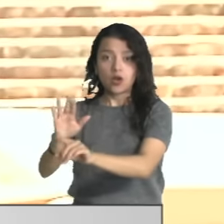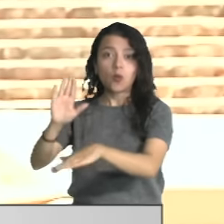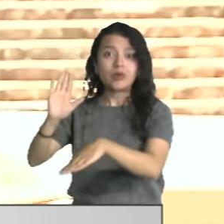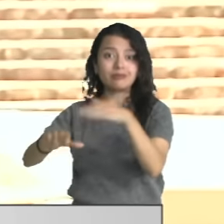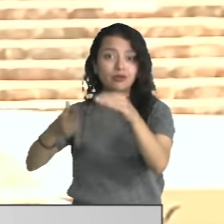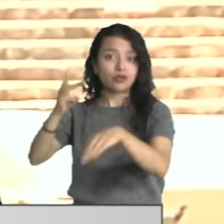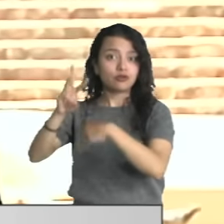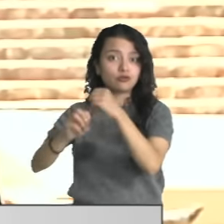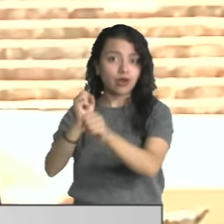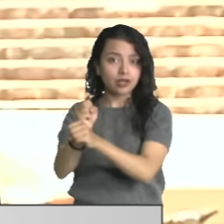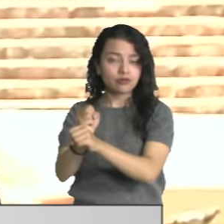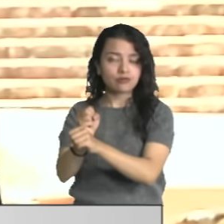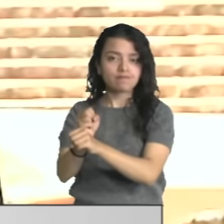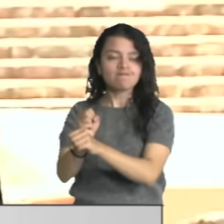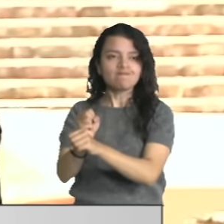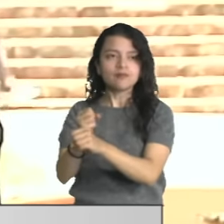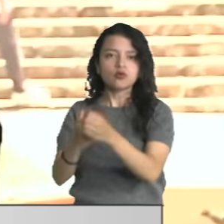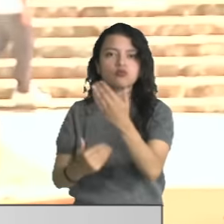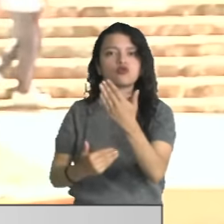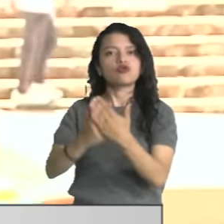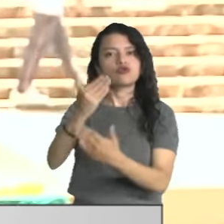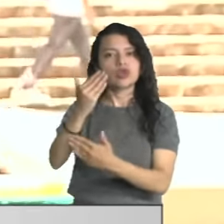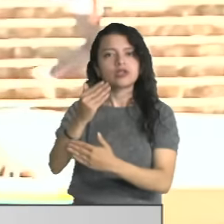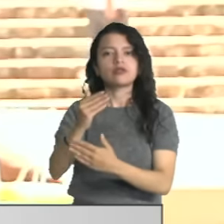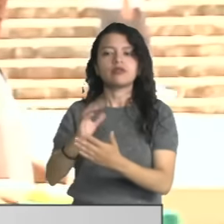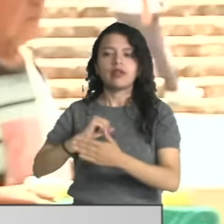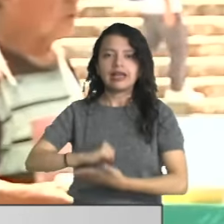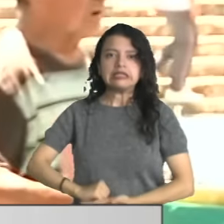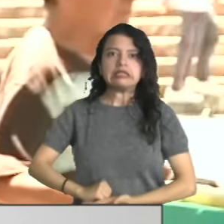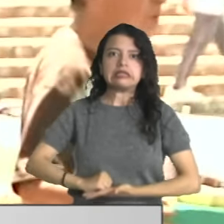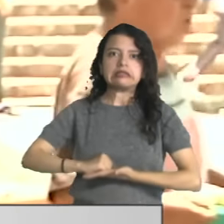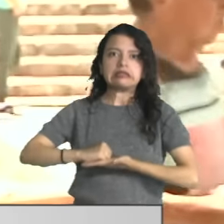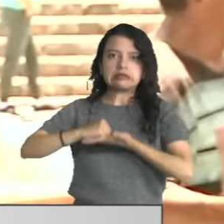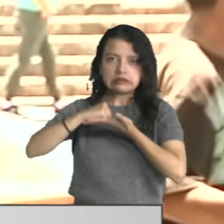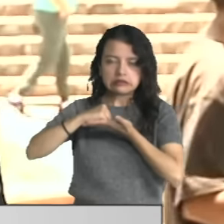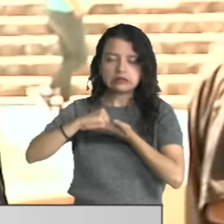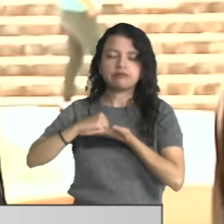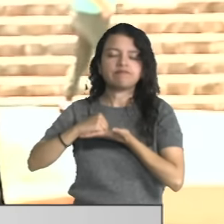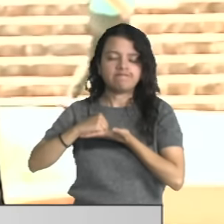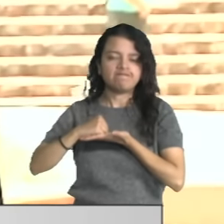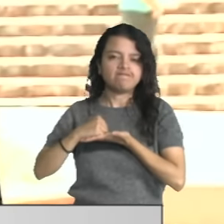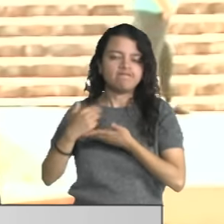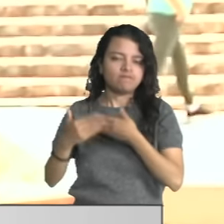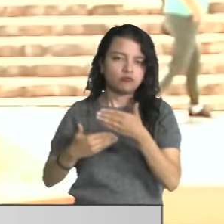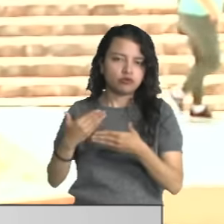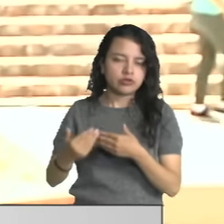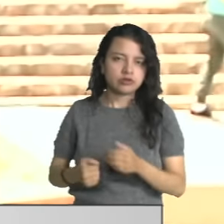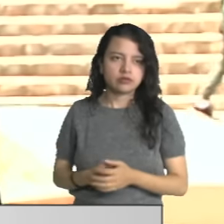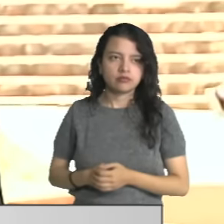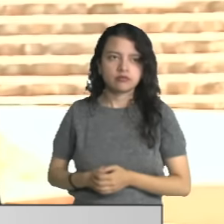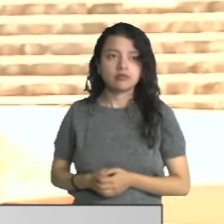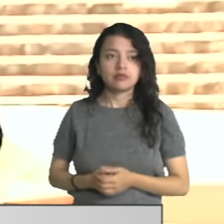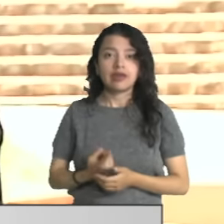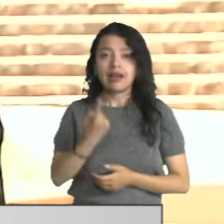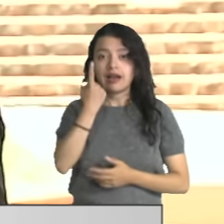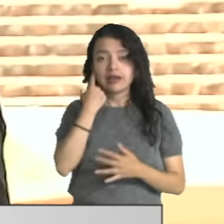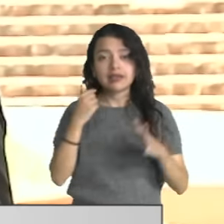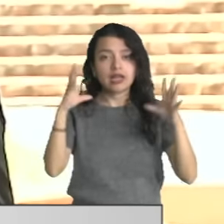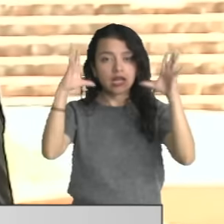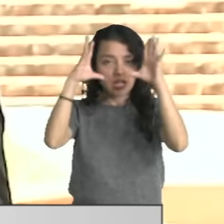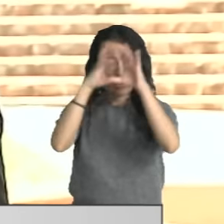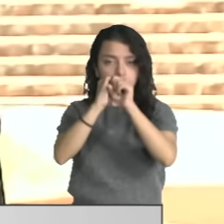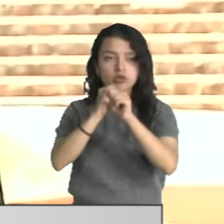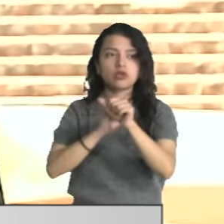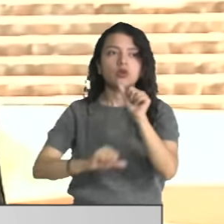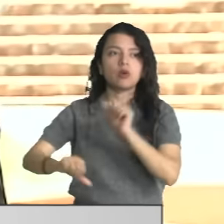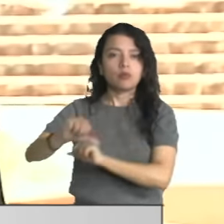menor de edad. Habría que iniciarle el proceso de restablecimiento de derechos. Estuvo durante toda la noche en las diligencias